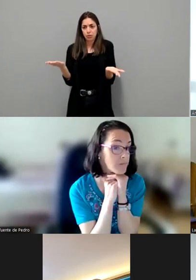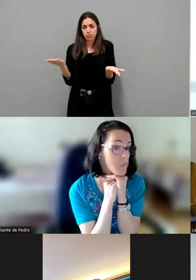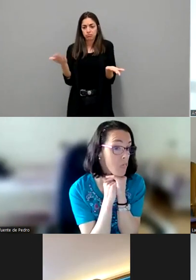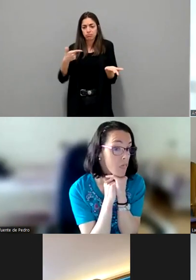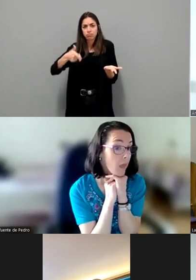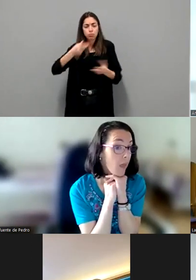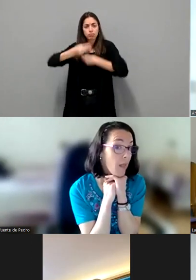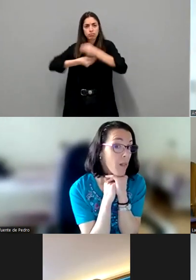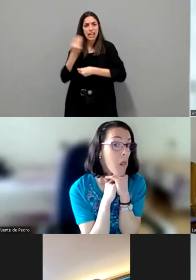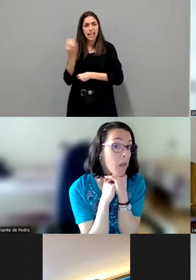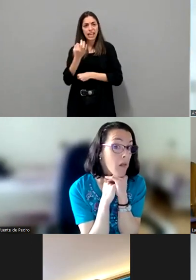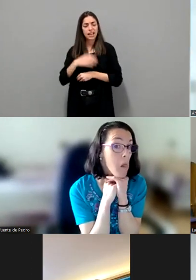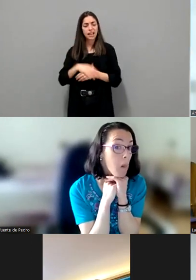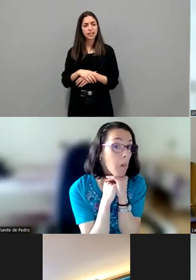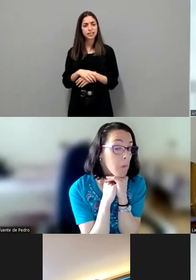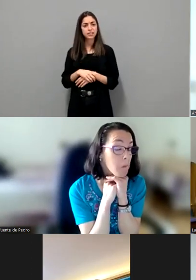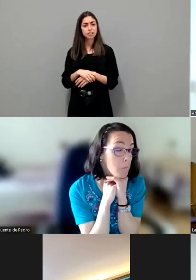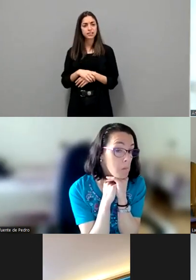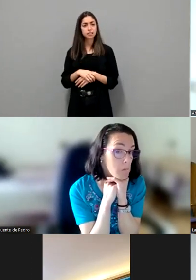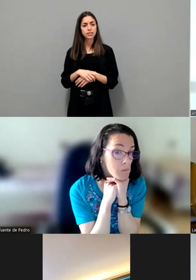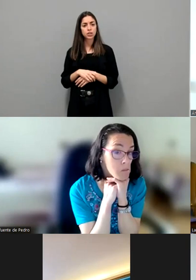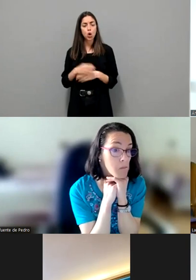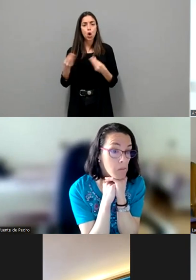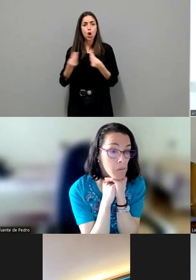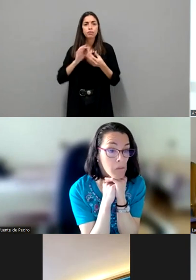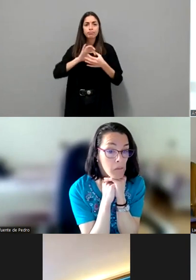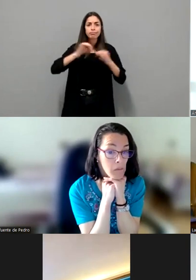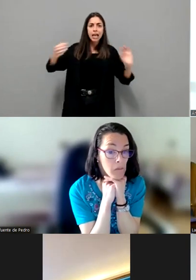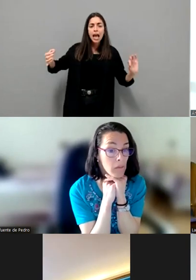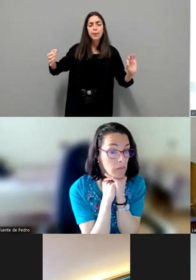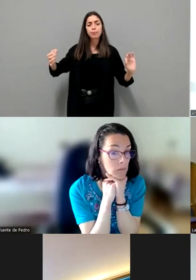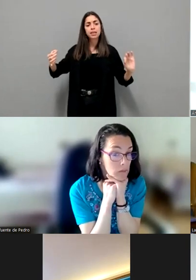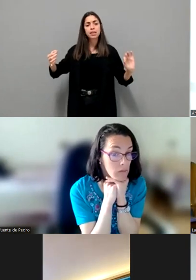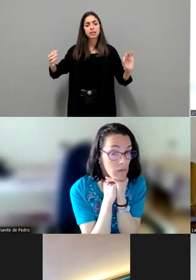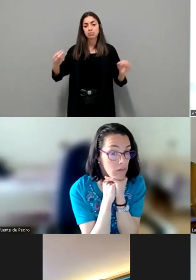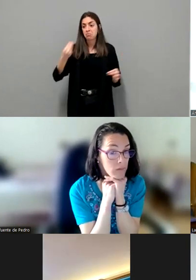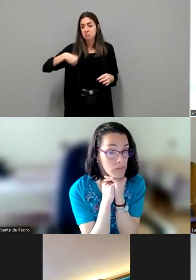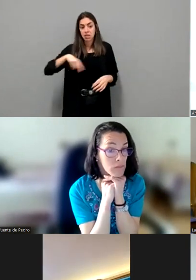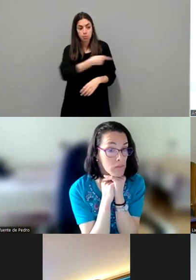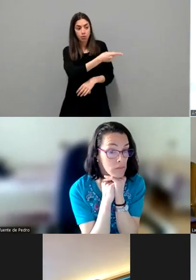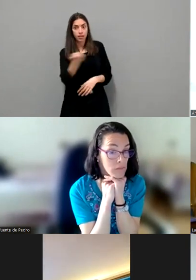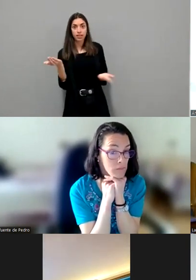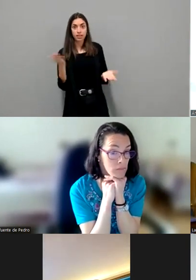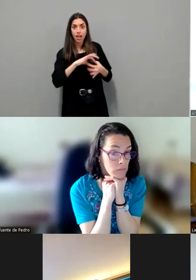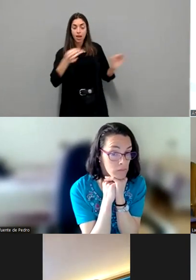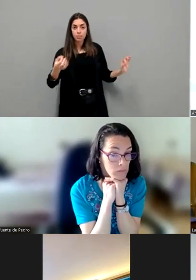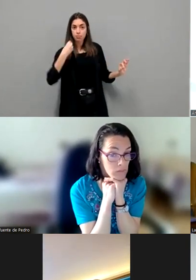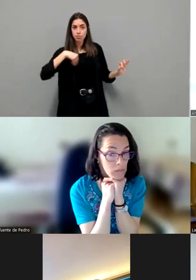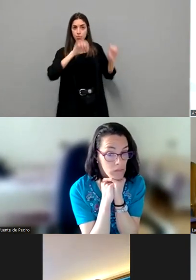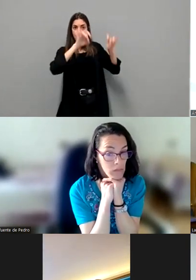en esa situación con mis amigas. Y yo le dije, pues lo mismo que ellas,